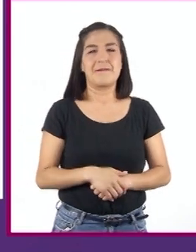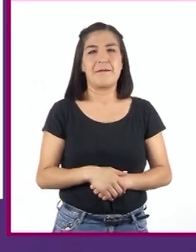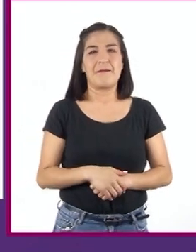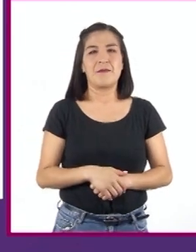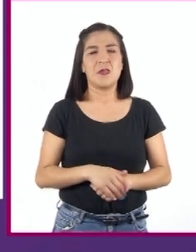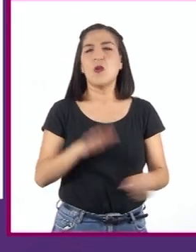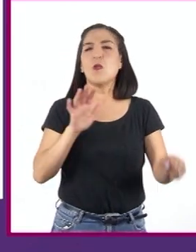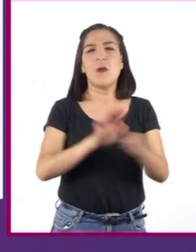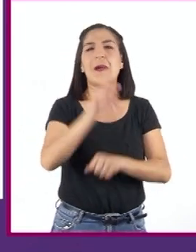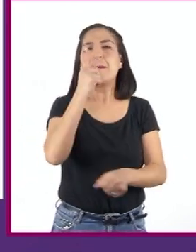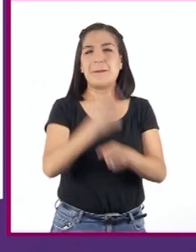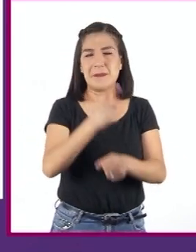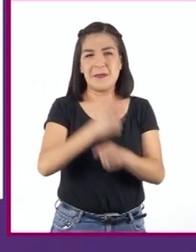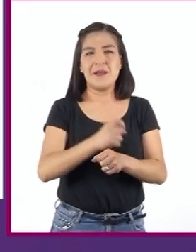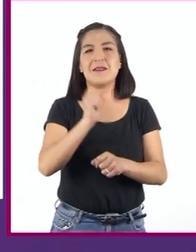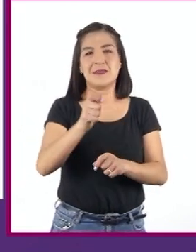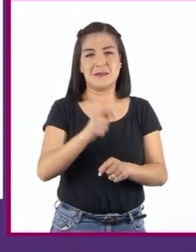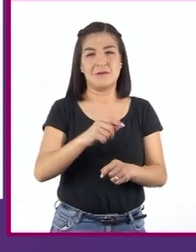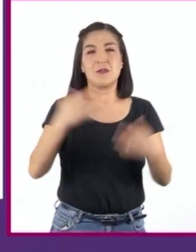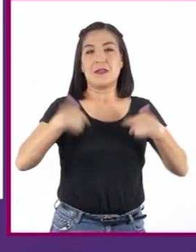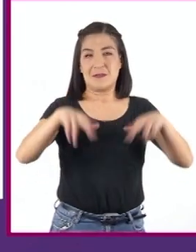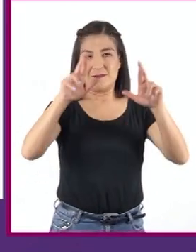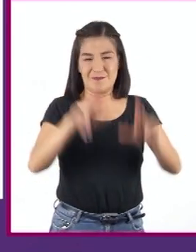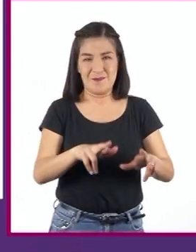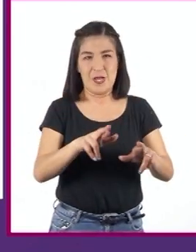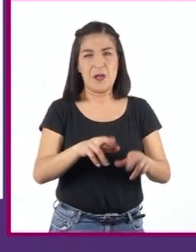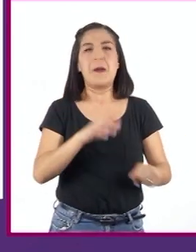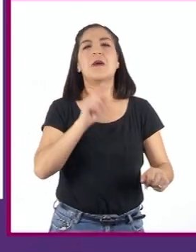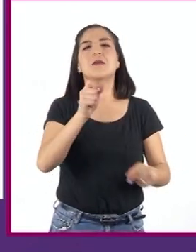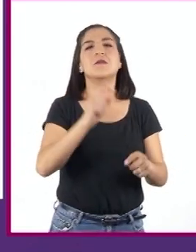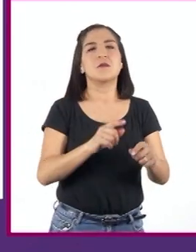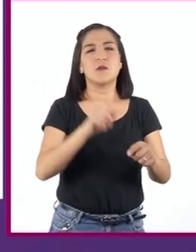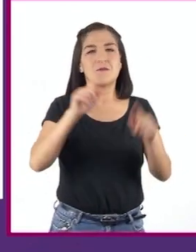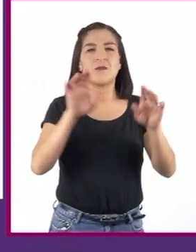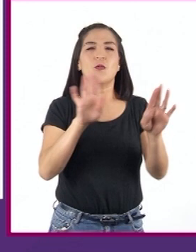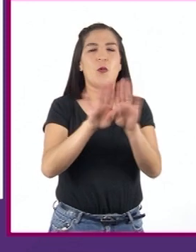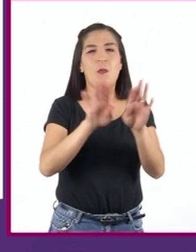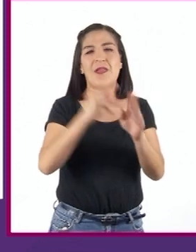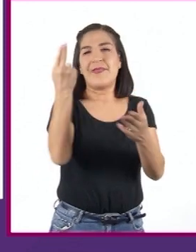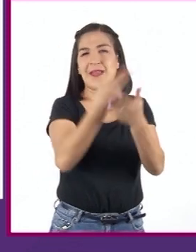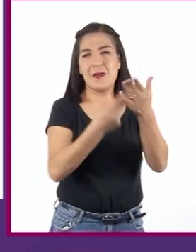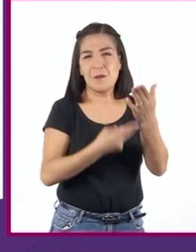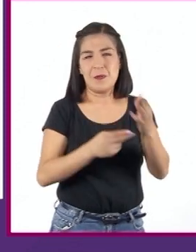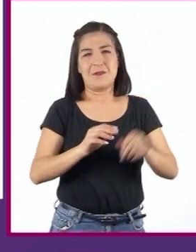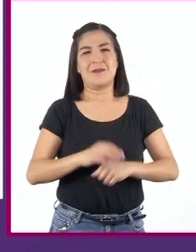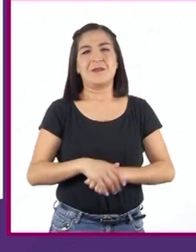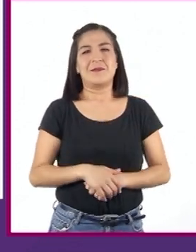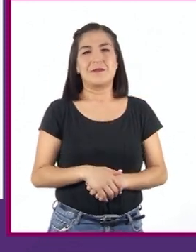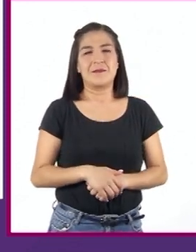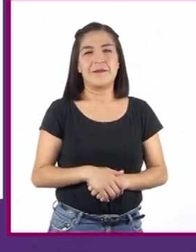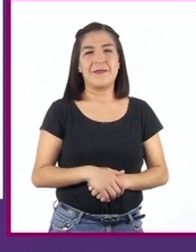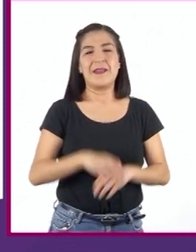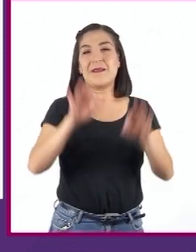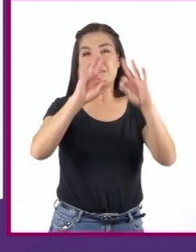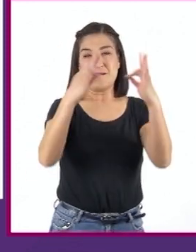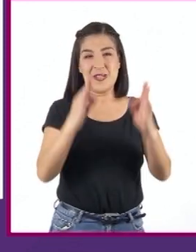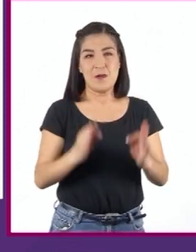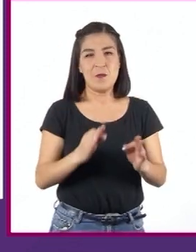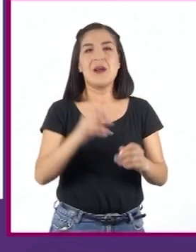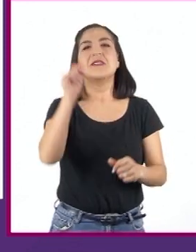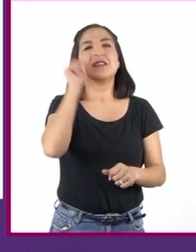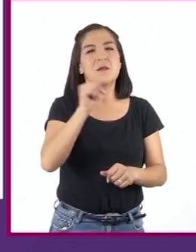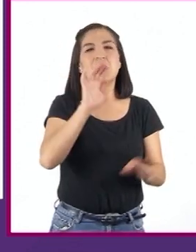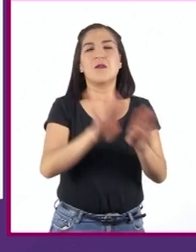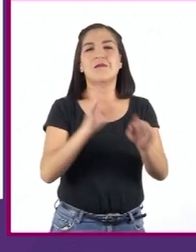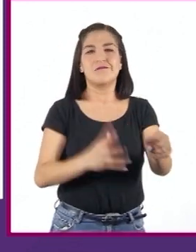La primera sugerencia es que representen la situación mediante un esquema o dibujo. Una figura siempre